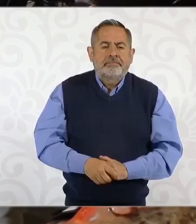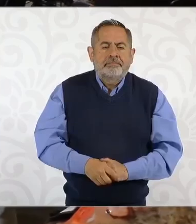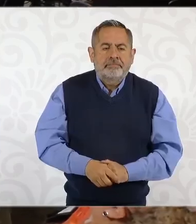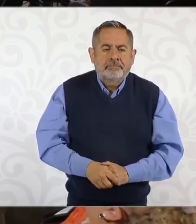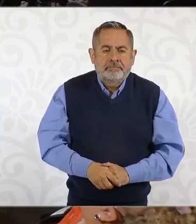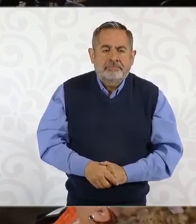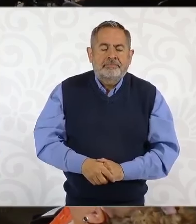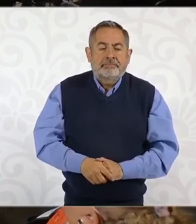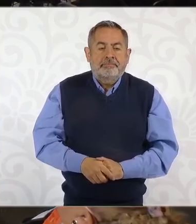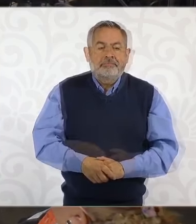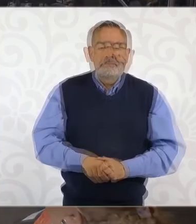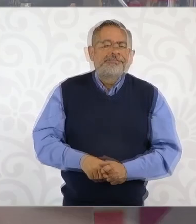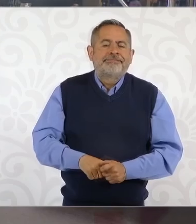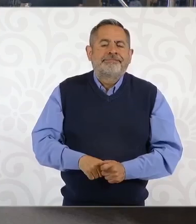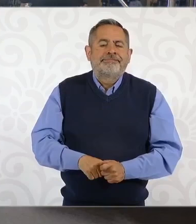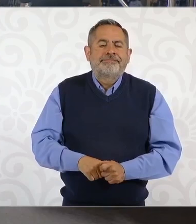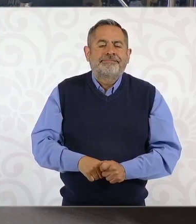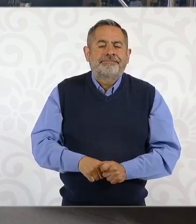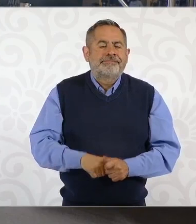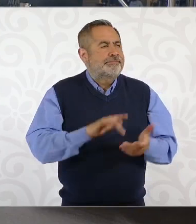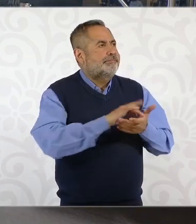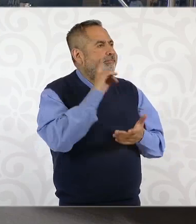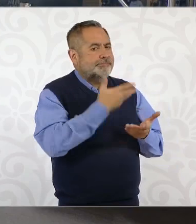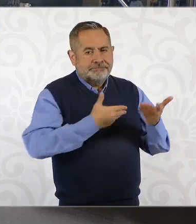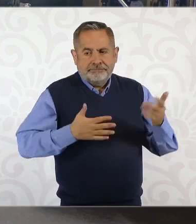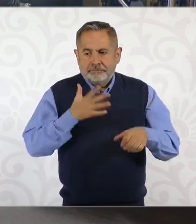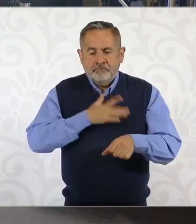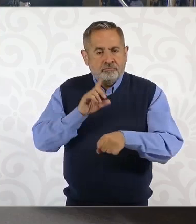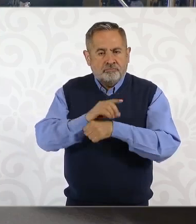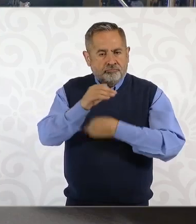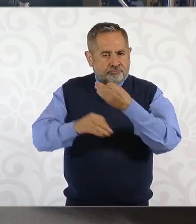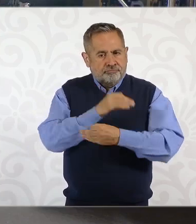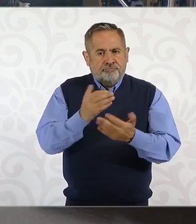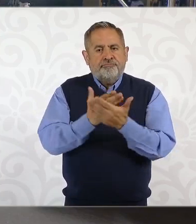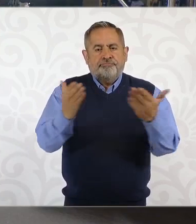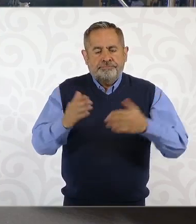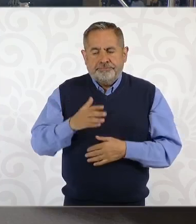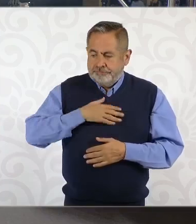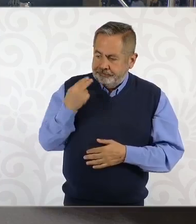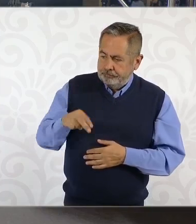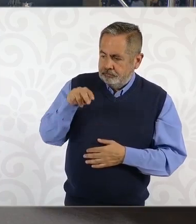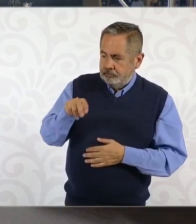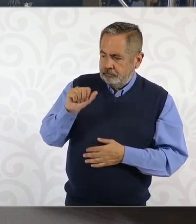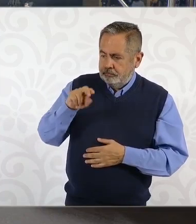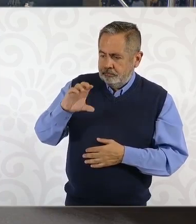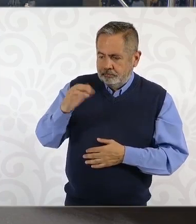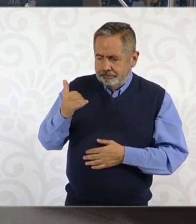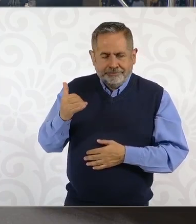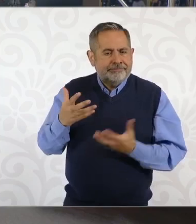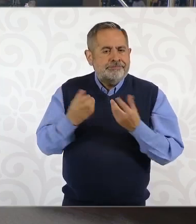Bueno, vamos de este lado. Gracias, Presidenta. Buenos días a todas y a todos. Nancy Flores, de la revista